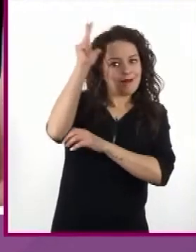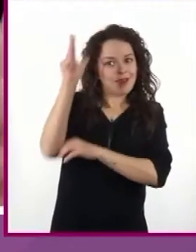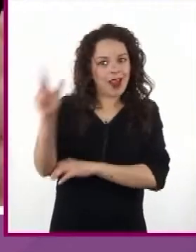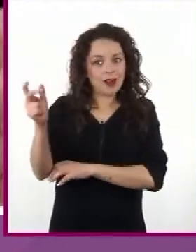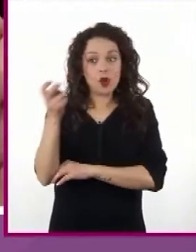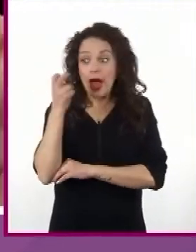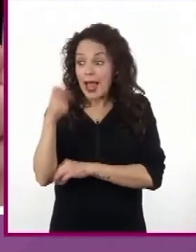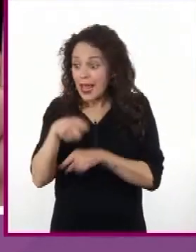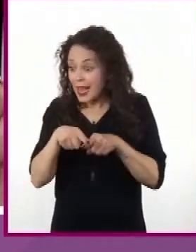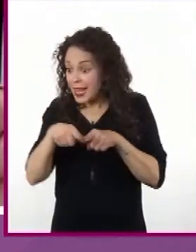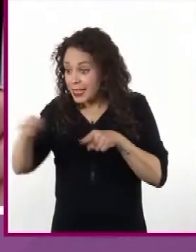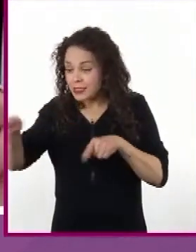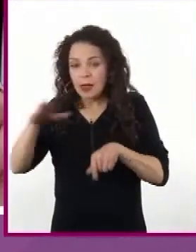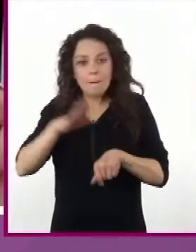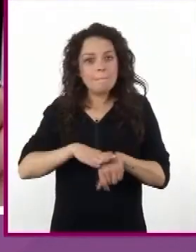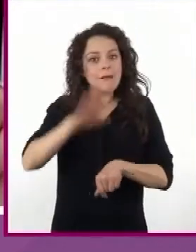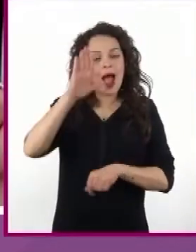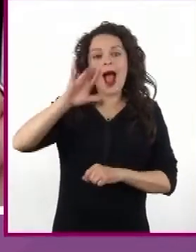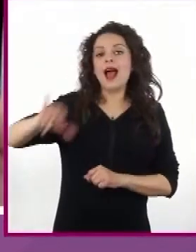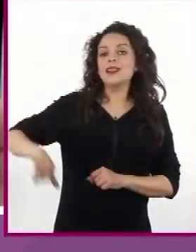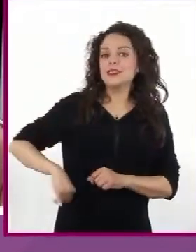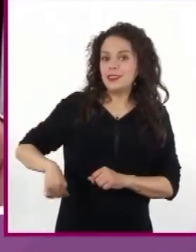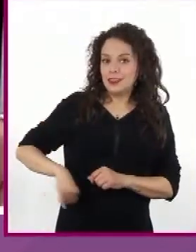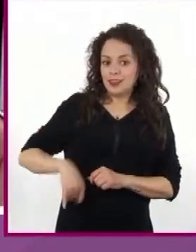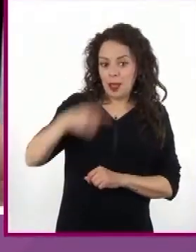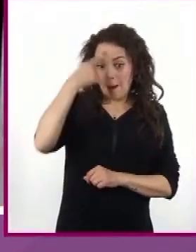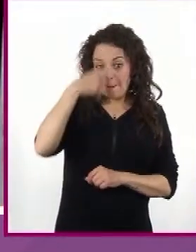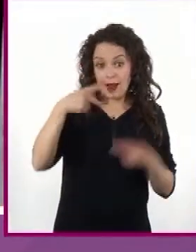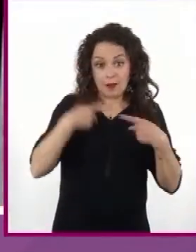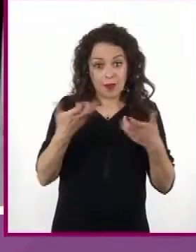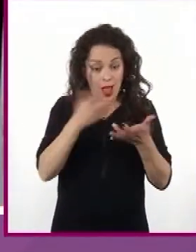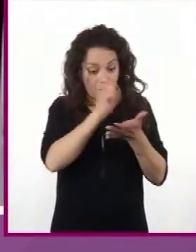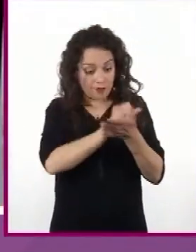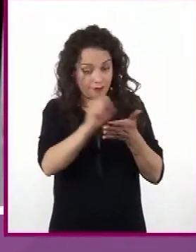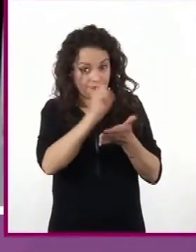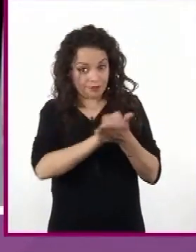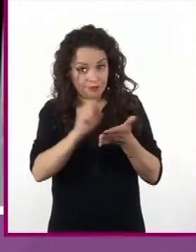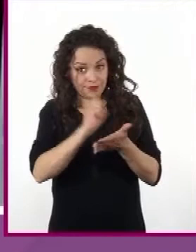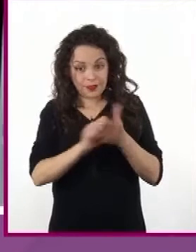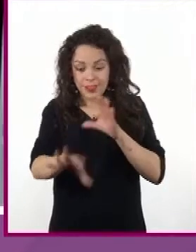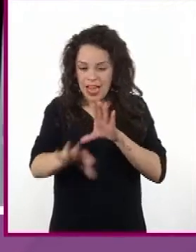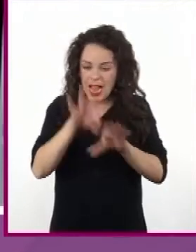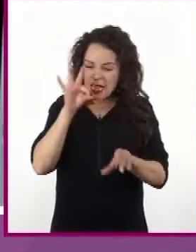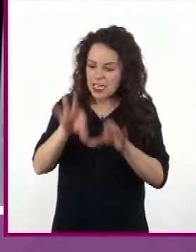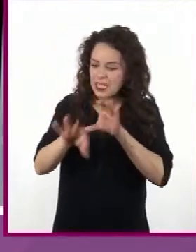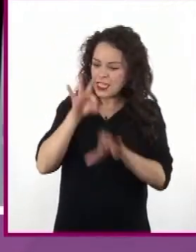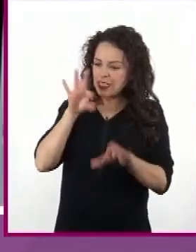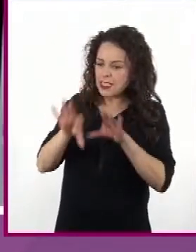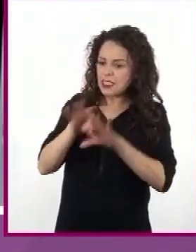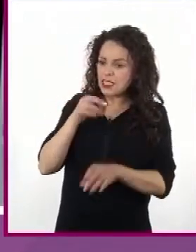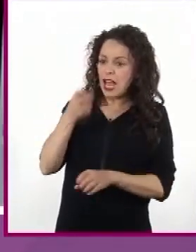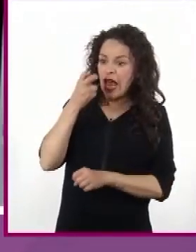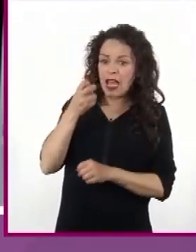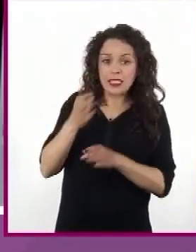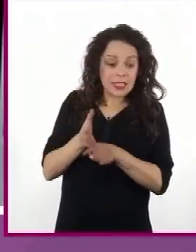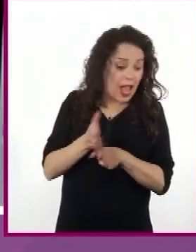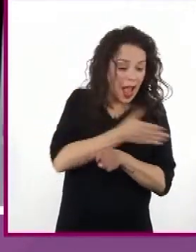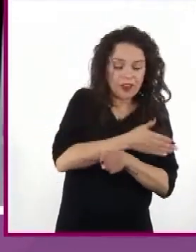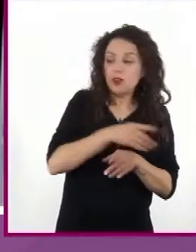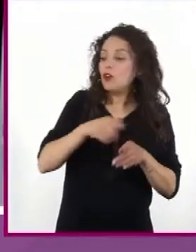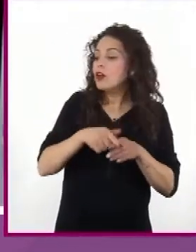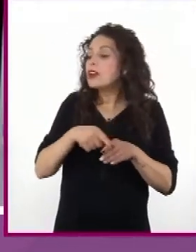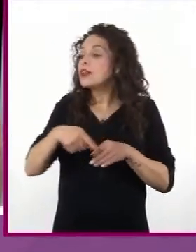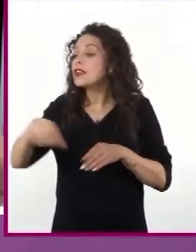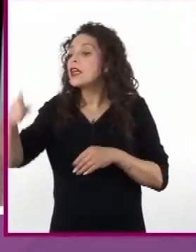momentos son los momentos más interesantes para el biógrafo, encontrar los huecos de la historia e intentar